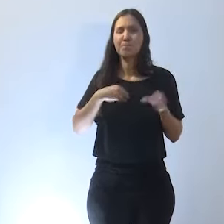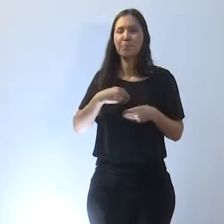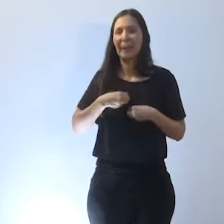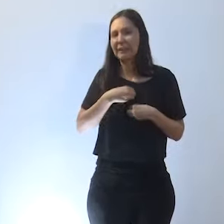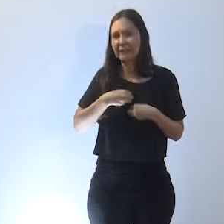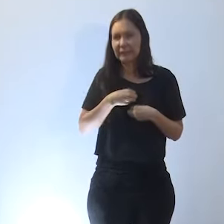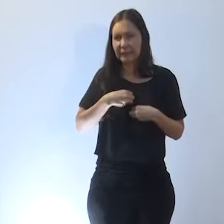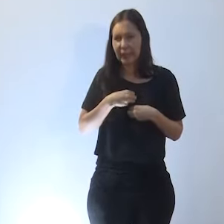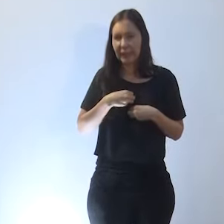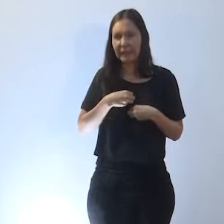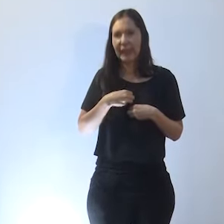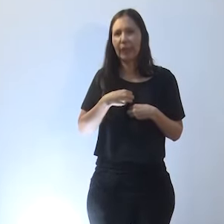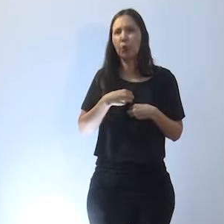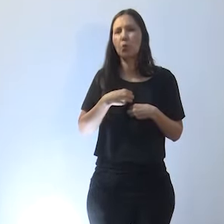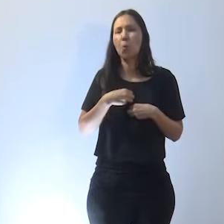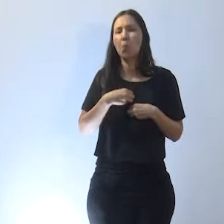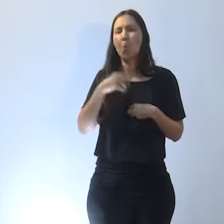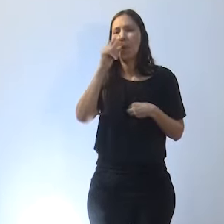huérfanos